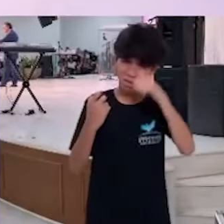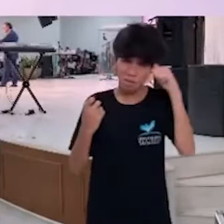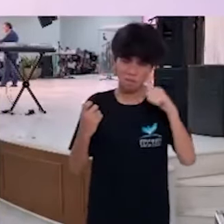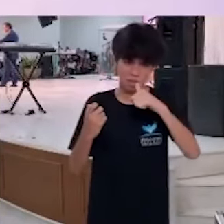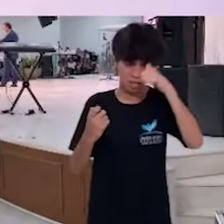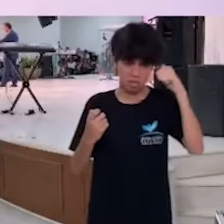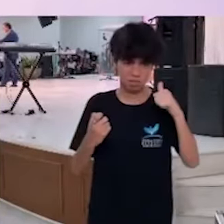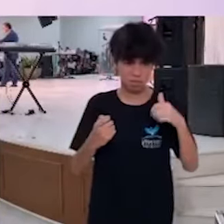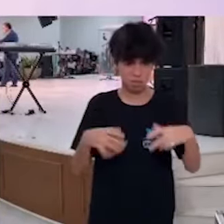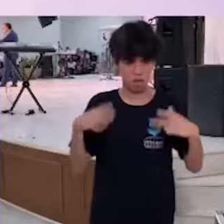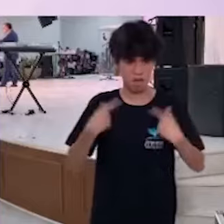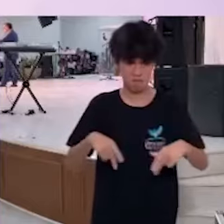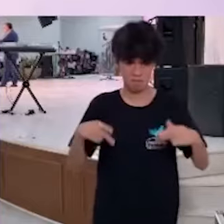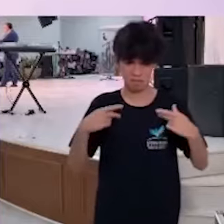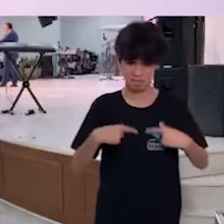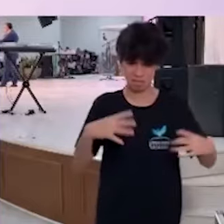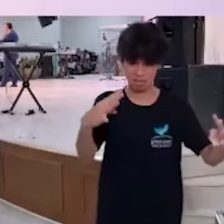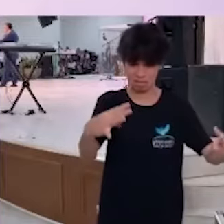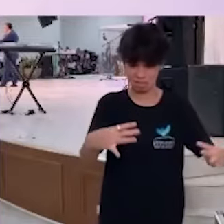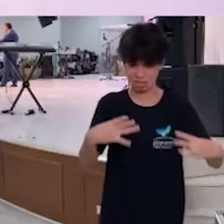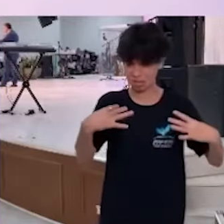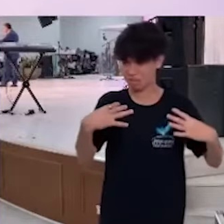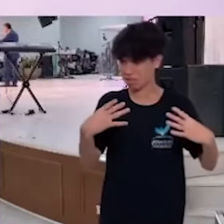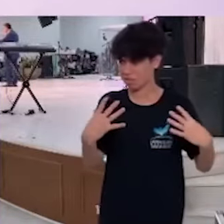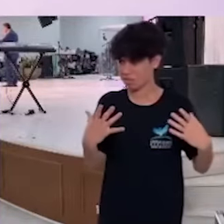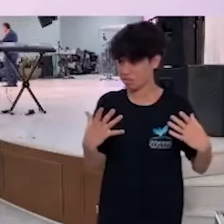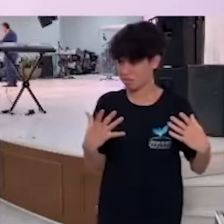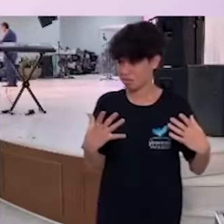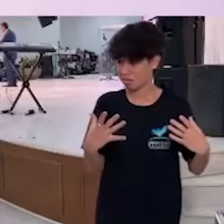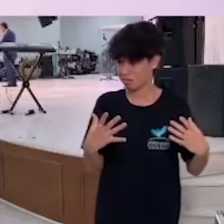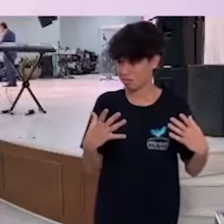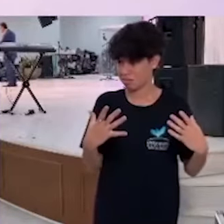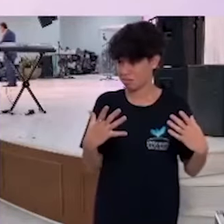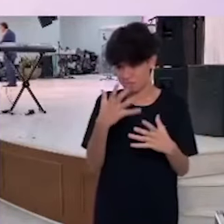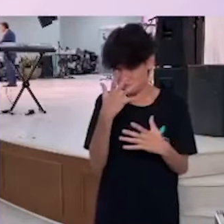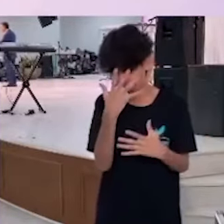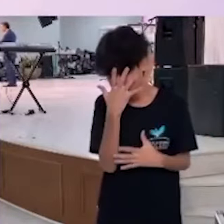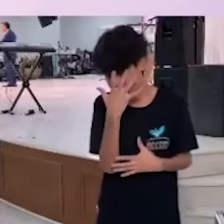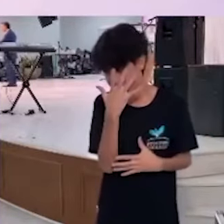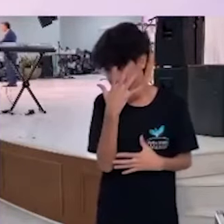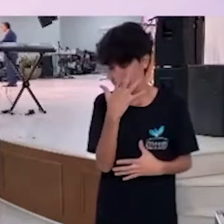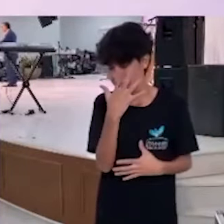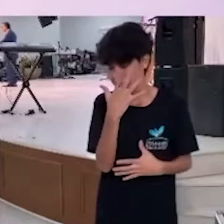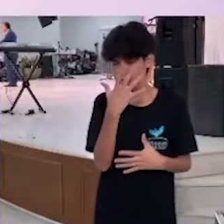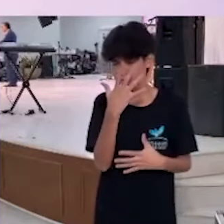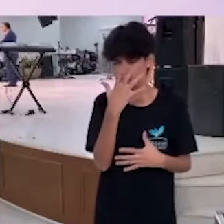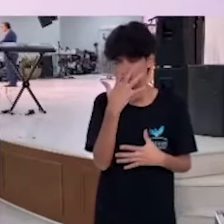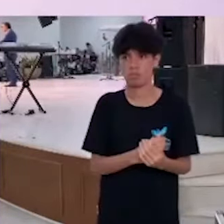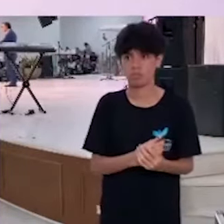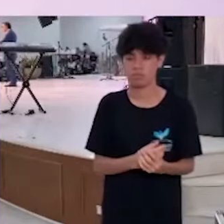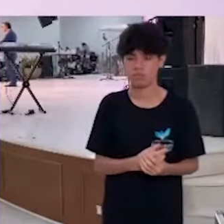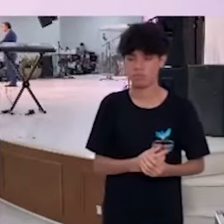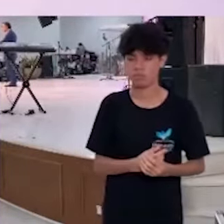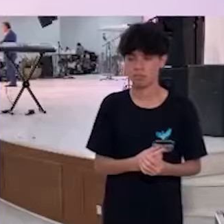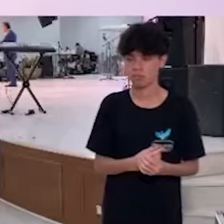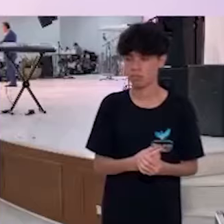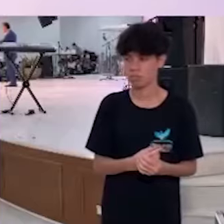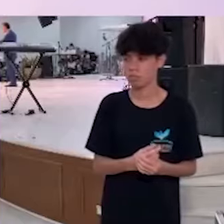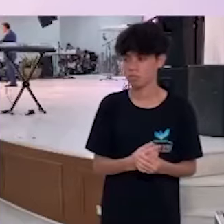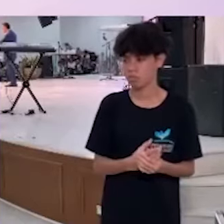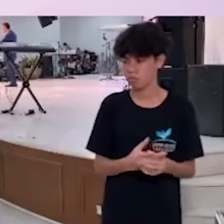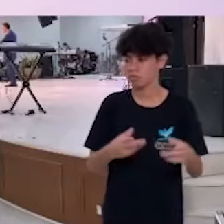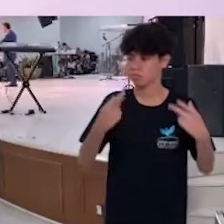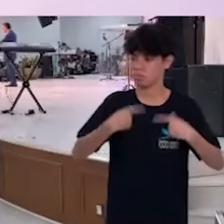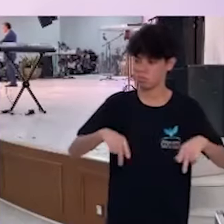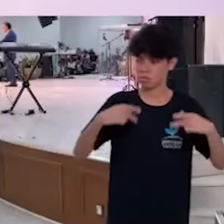pública por la que tuvo que pasar. Y esto se traduce en la pérdida de la honra de la iglesia, la desconfianza